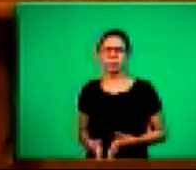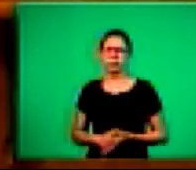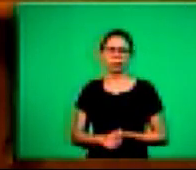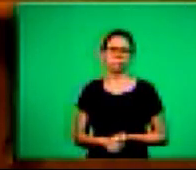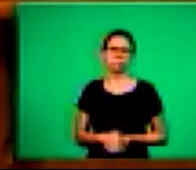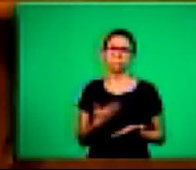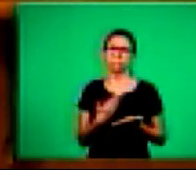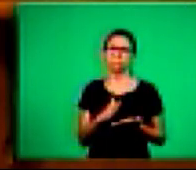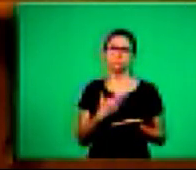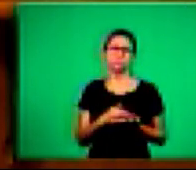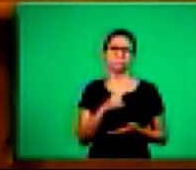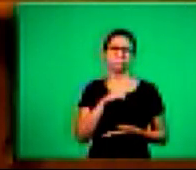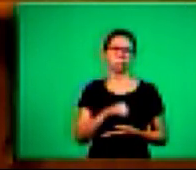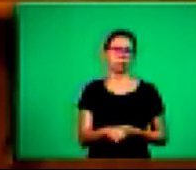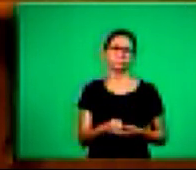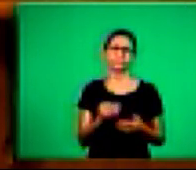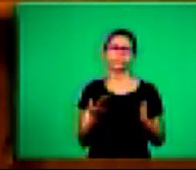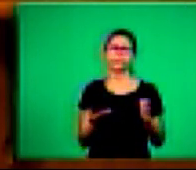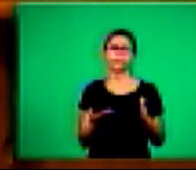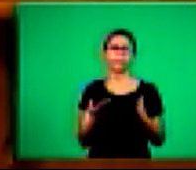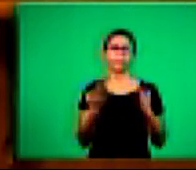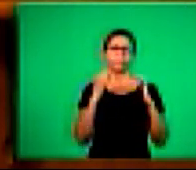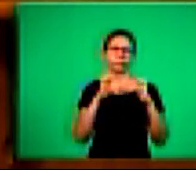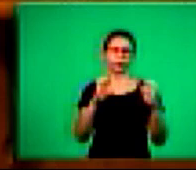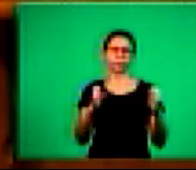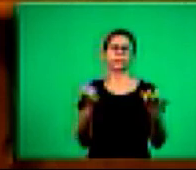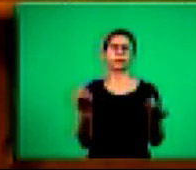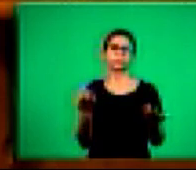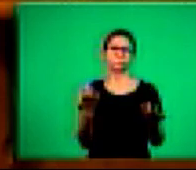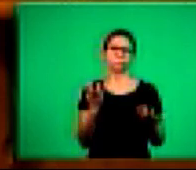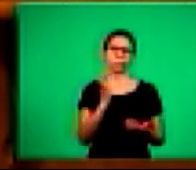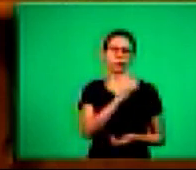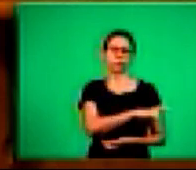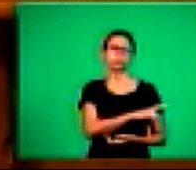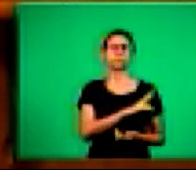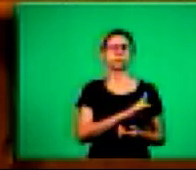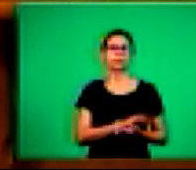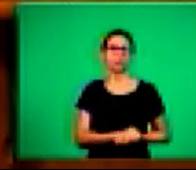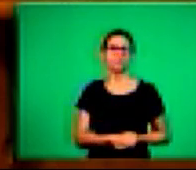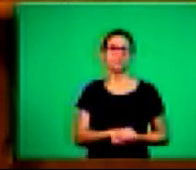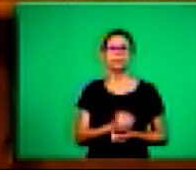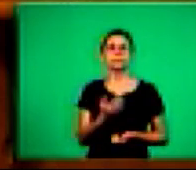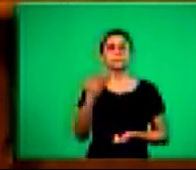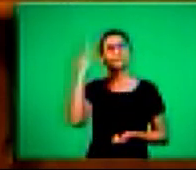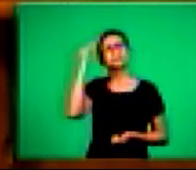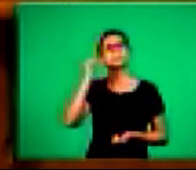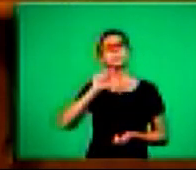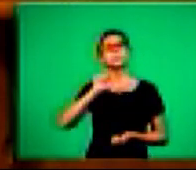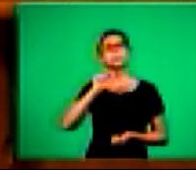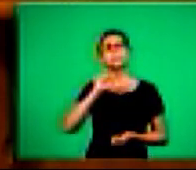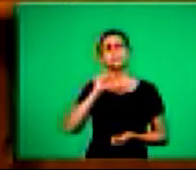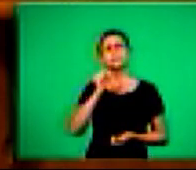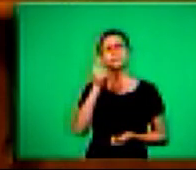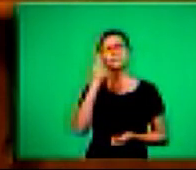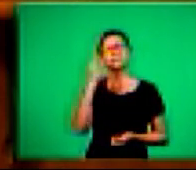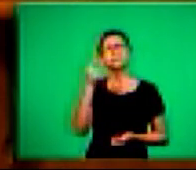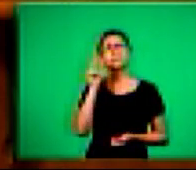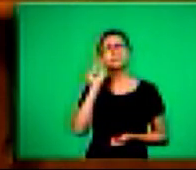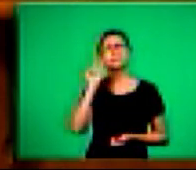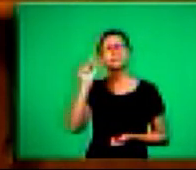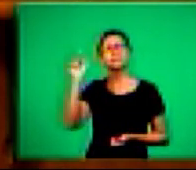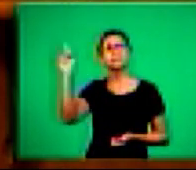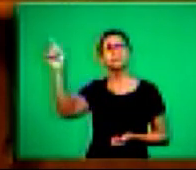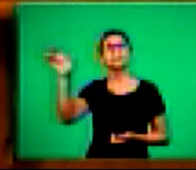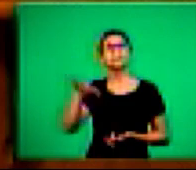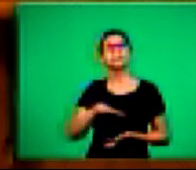evangélico él quiere saber dónde está dónde está la fidelidad entonces una ropa diferente todo